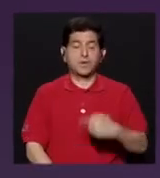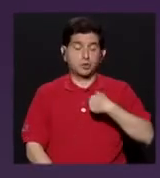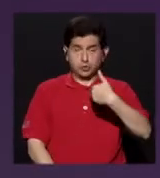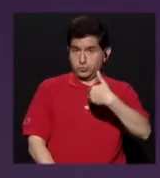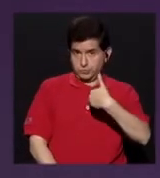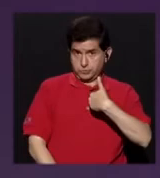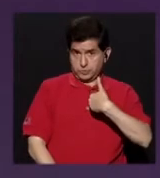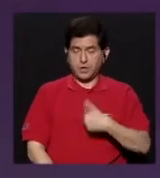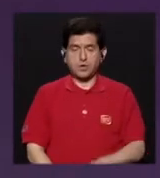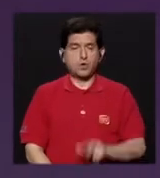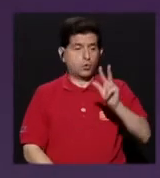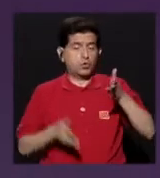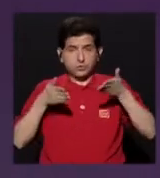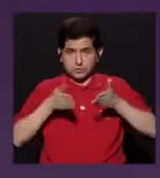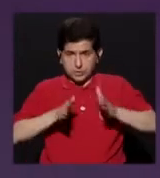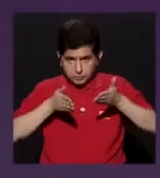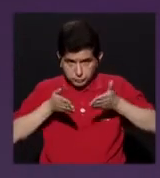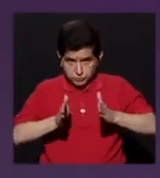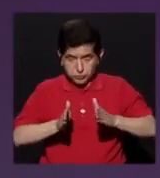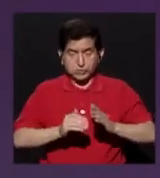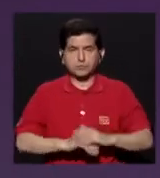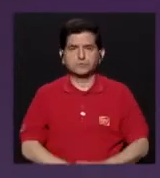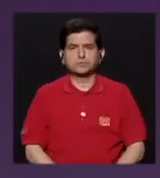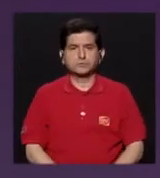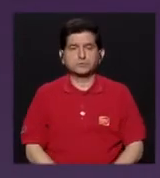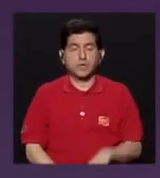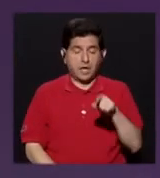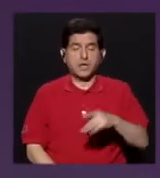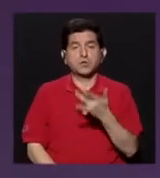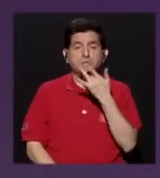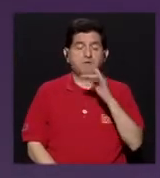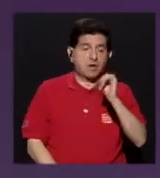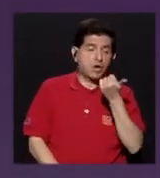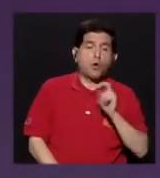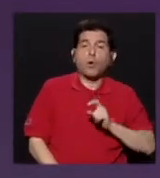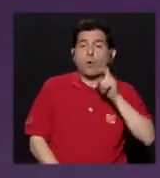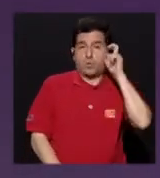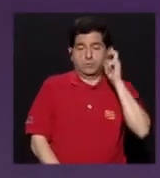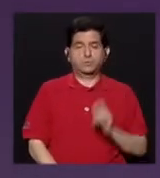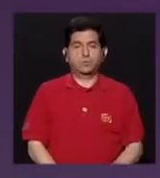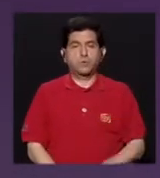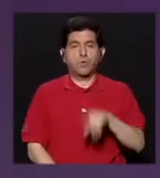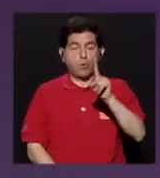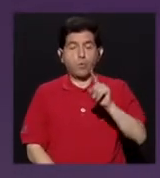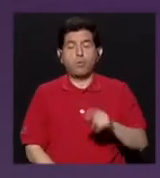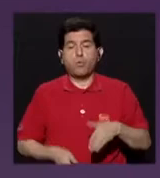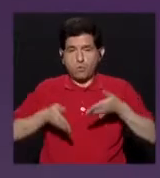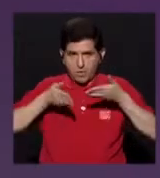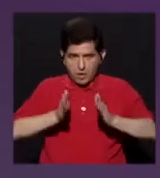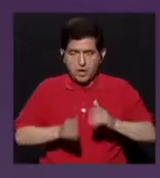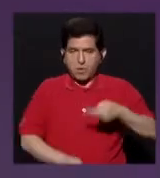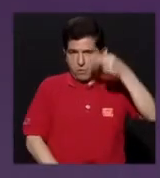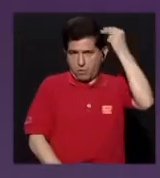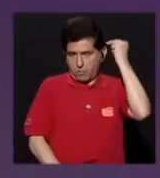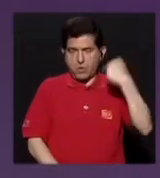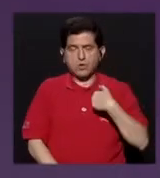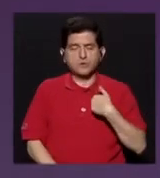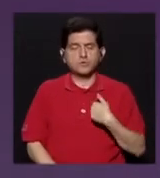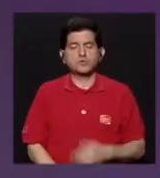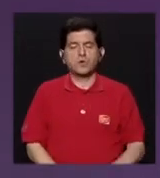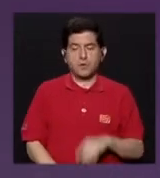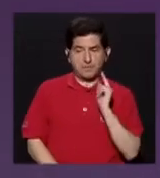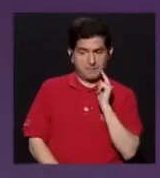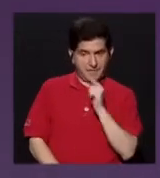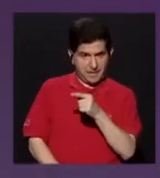tengo 3 hijos que son heterosexuales y tengo un hijo homosexual, yo voy a querer para mi